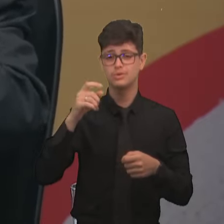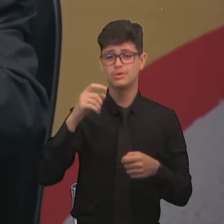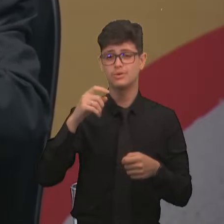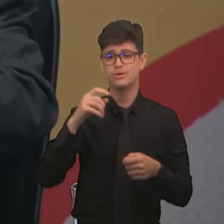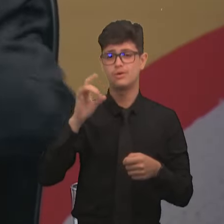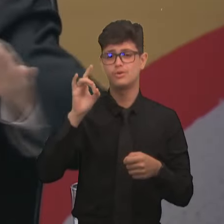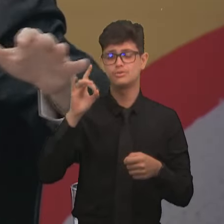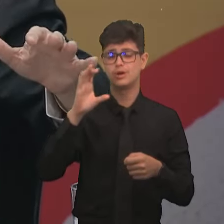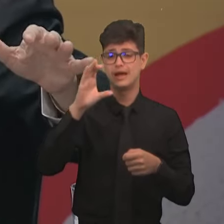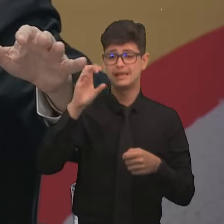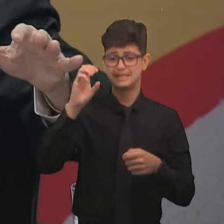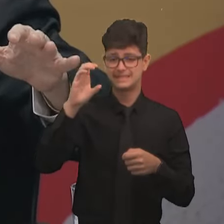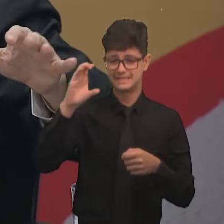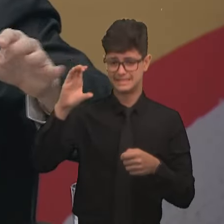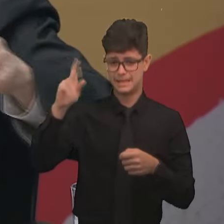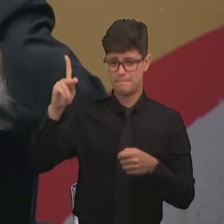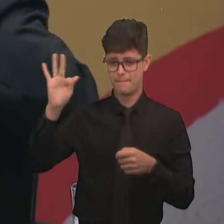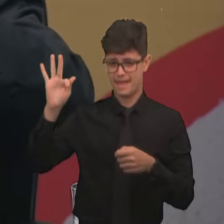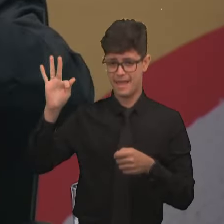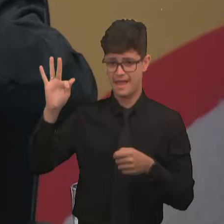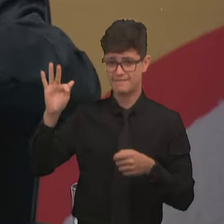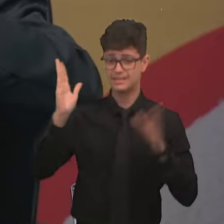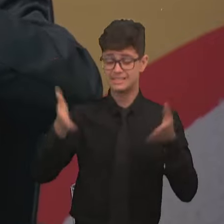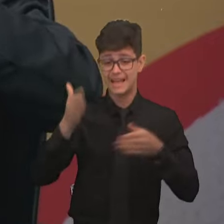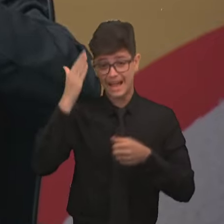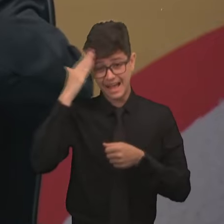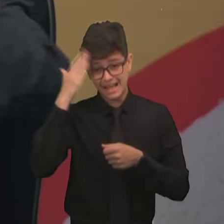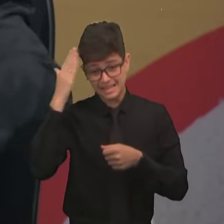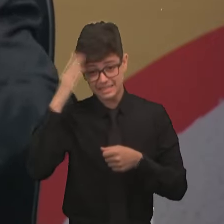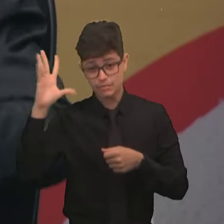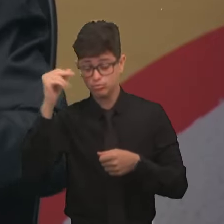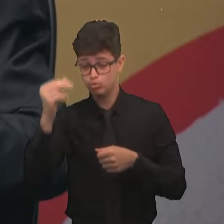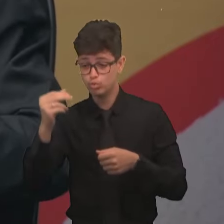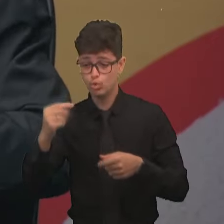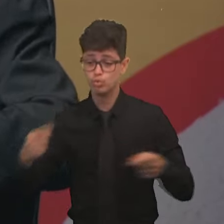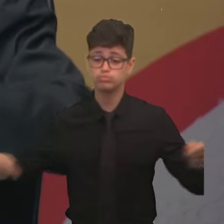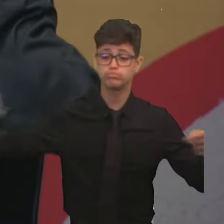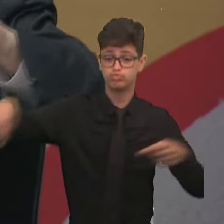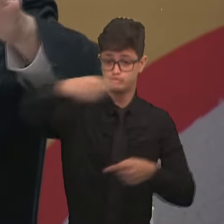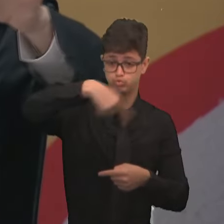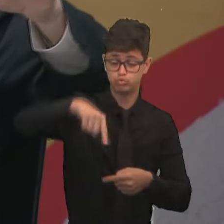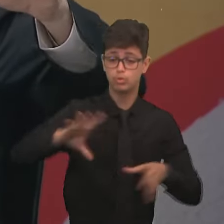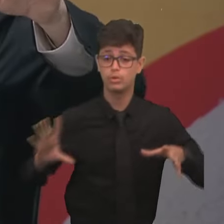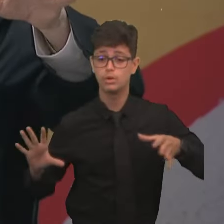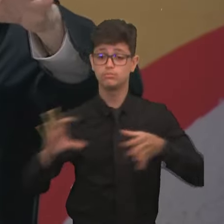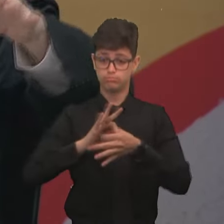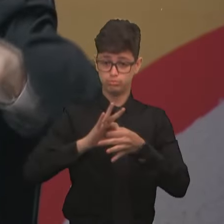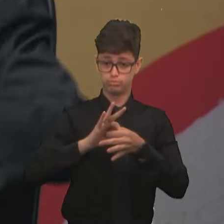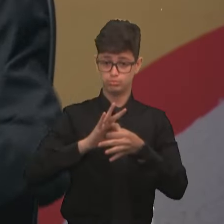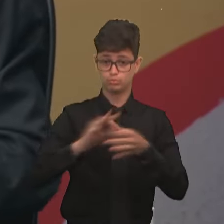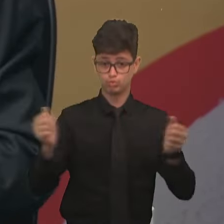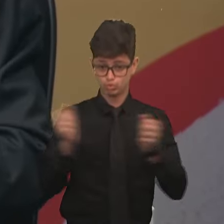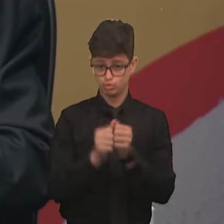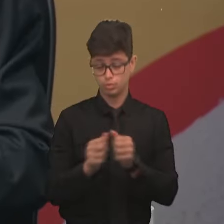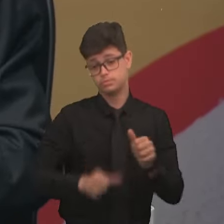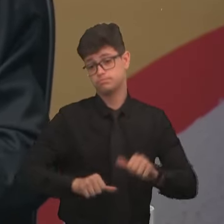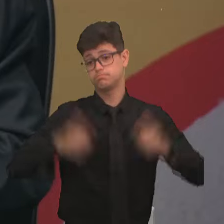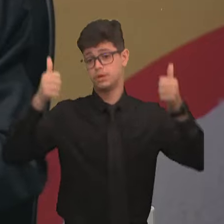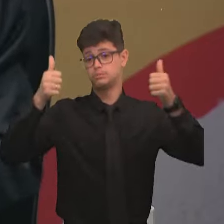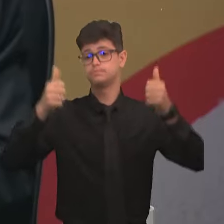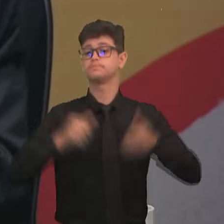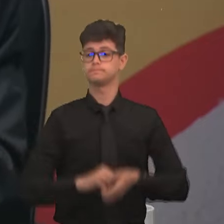del deudor ya podemos saber la situación financiera, inmobiliaria,